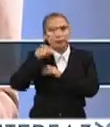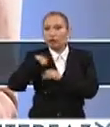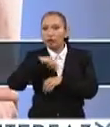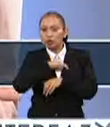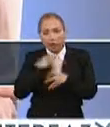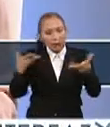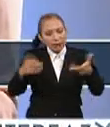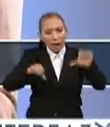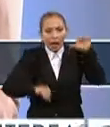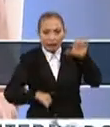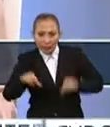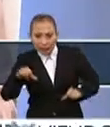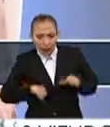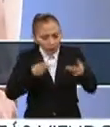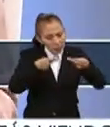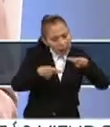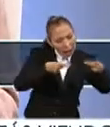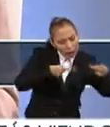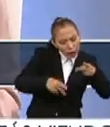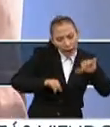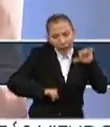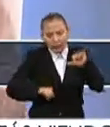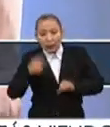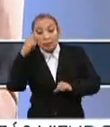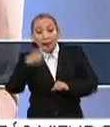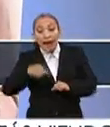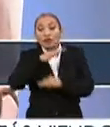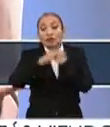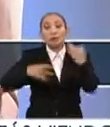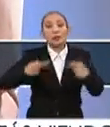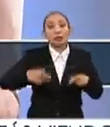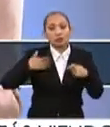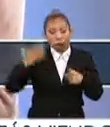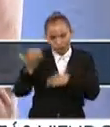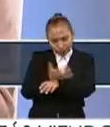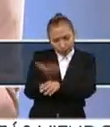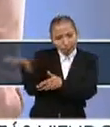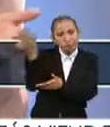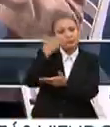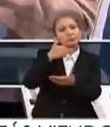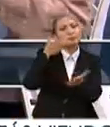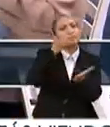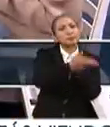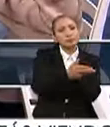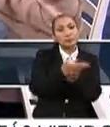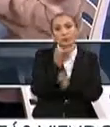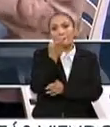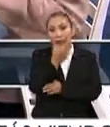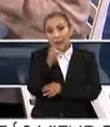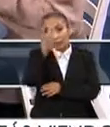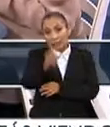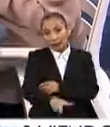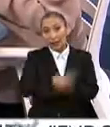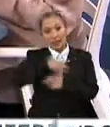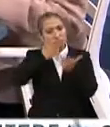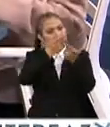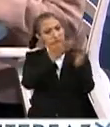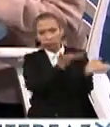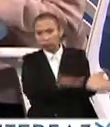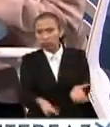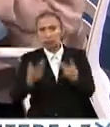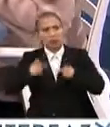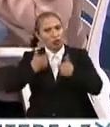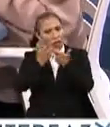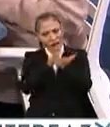pues haciendo actividades, planeando actividades para que toda la gente nos acompañe. Y como decías, en efecto está abierto a todo